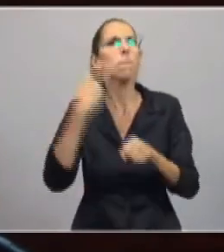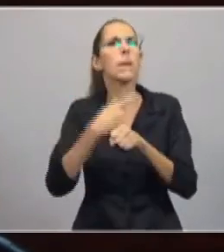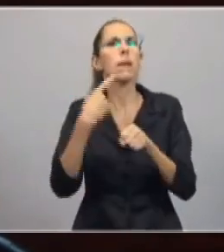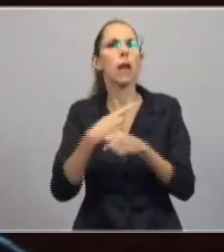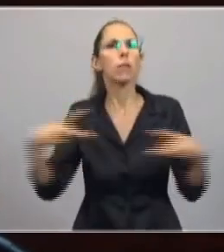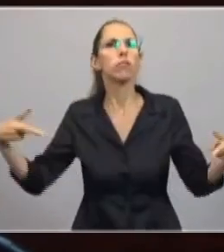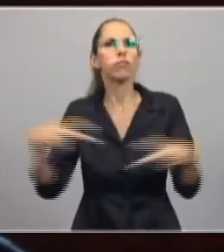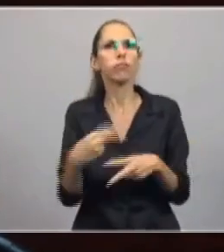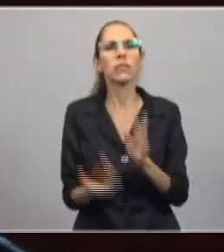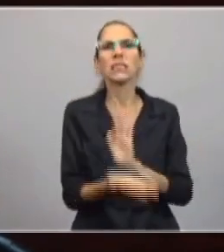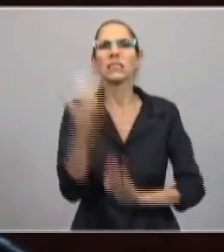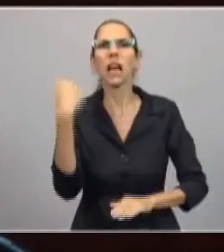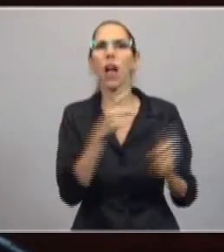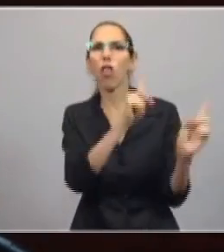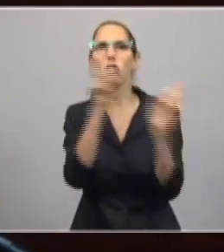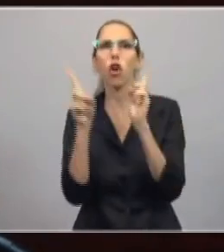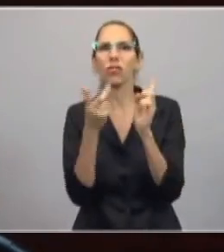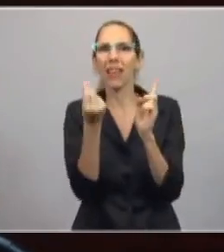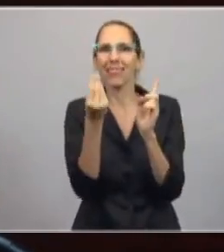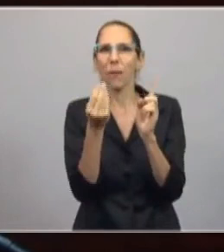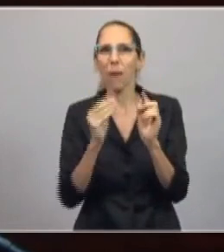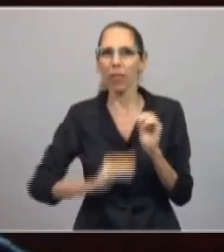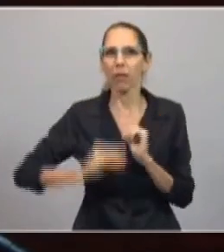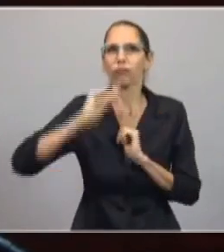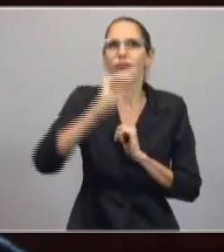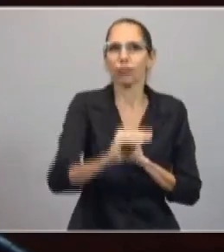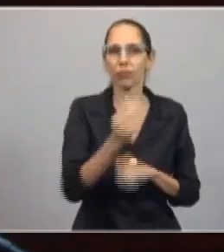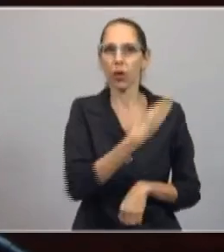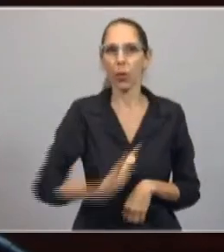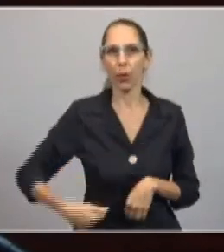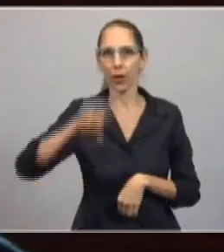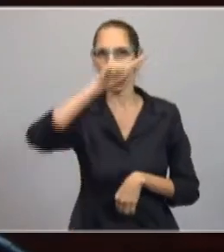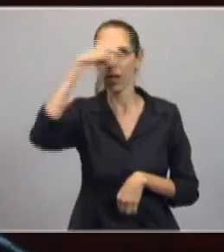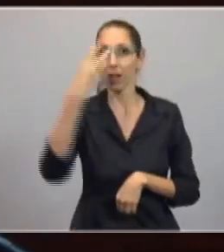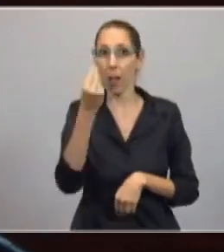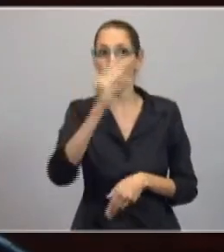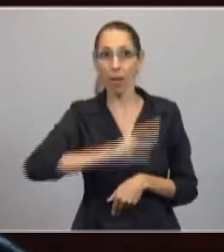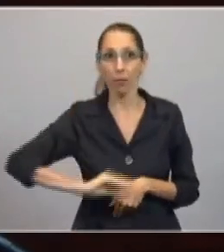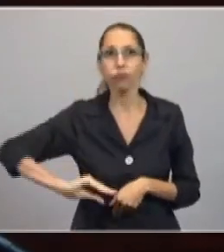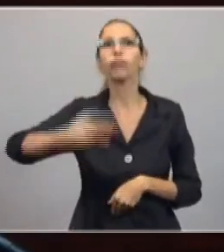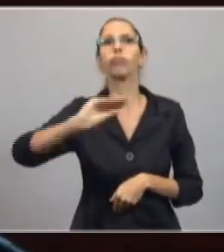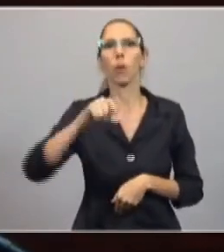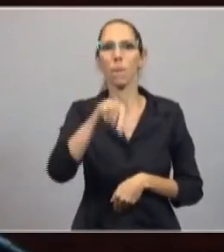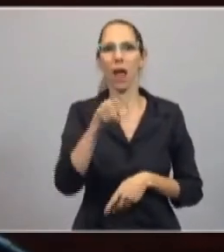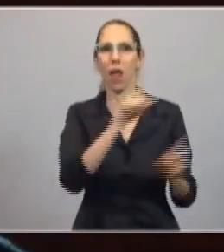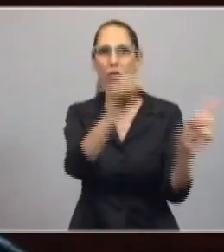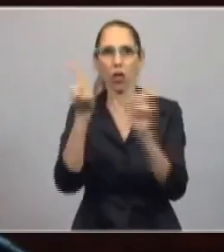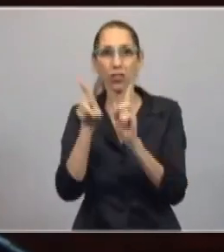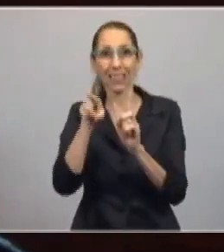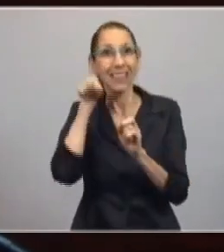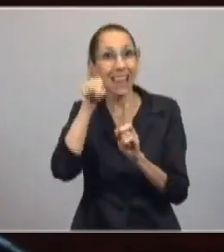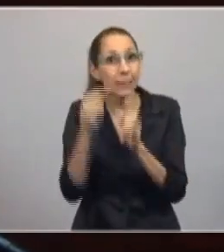el Fondo de Incentivo Docente, que es un aporte del Gobierno Nacional que existe desde el año